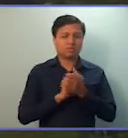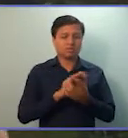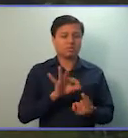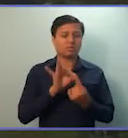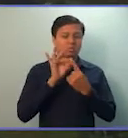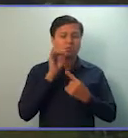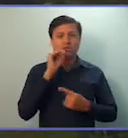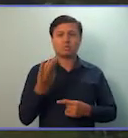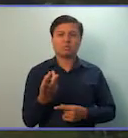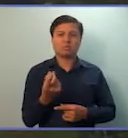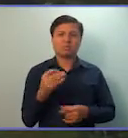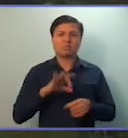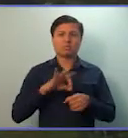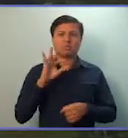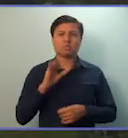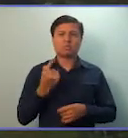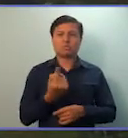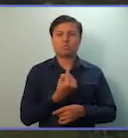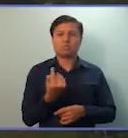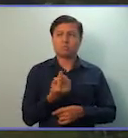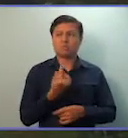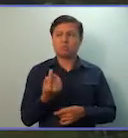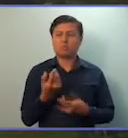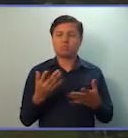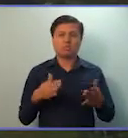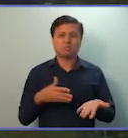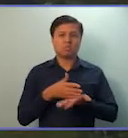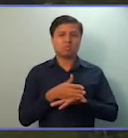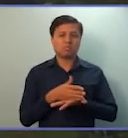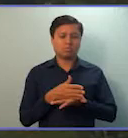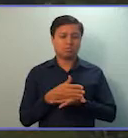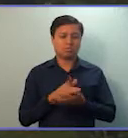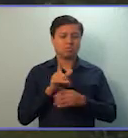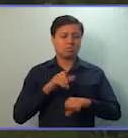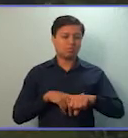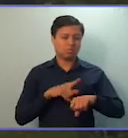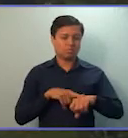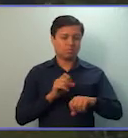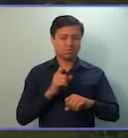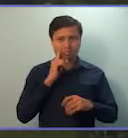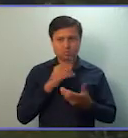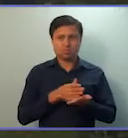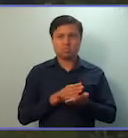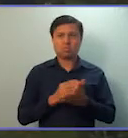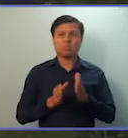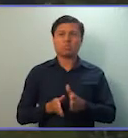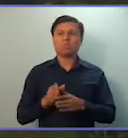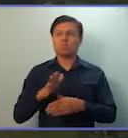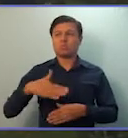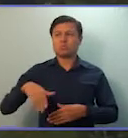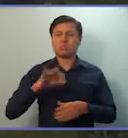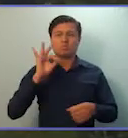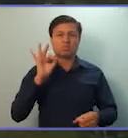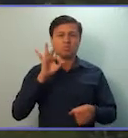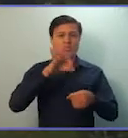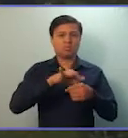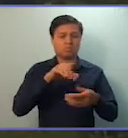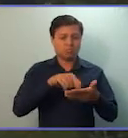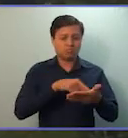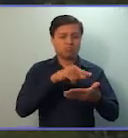ir a contar los votos de las personas que han llegado se han tomado el tiempo para ir a un centro de votación a marcar